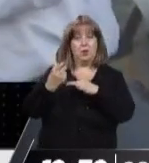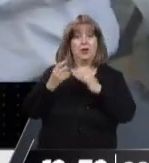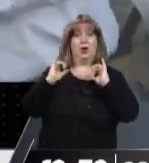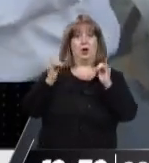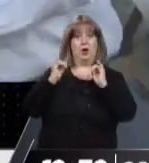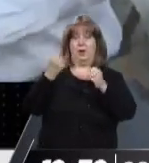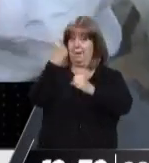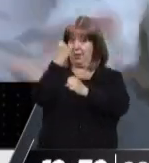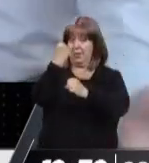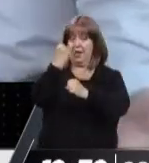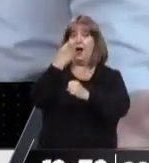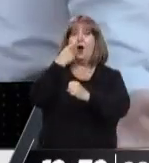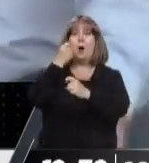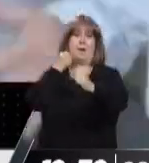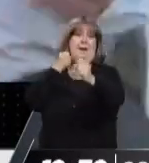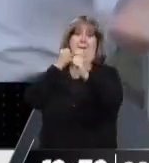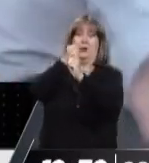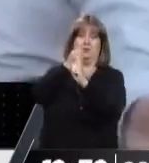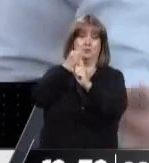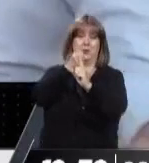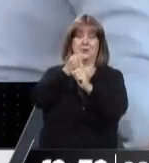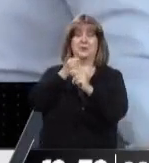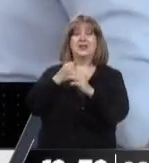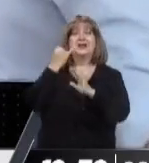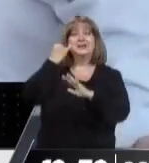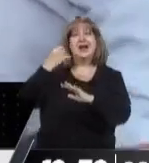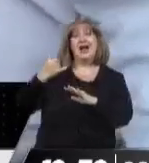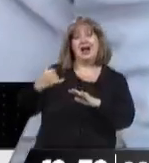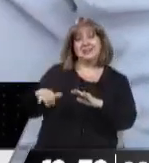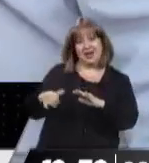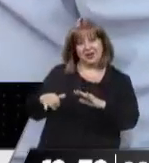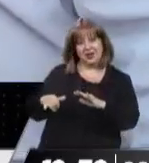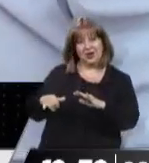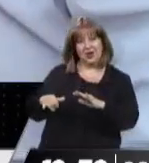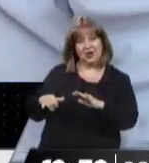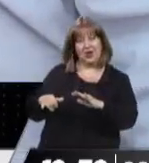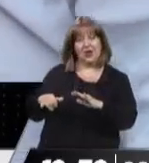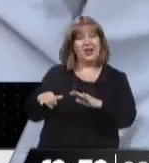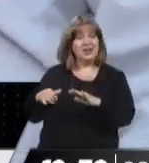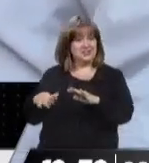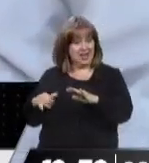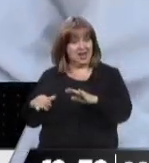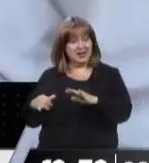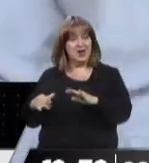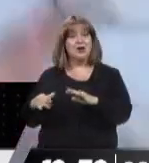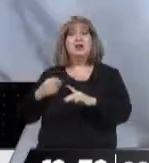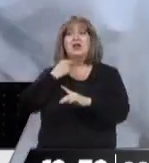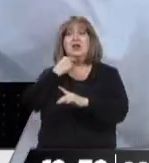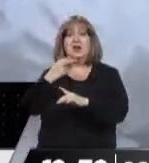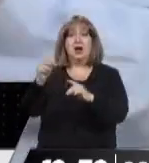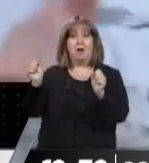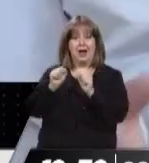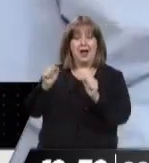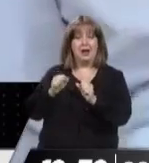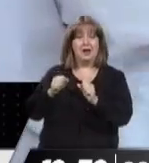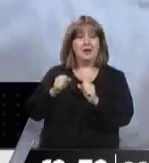a las piñas de los hombres. Tenían un yerno, no lo vamos a nombrar, ya no está. Que han sido malos con sus hijas. Sí.